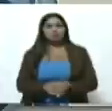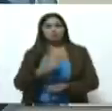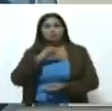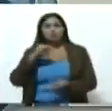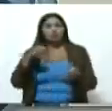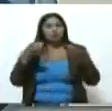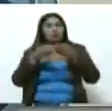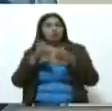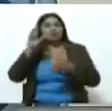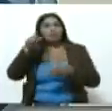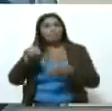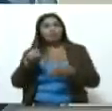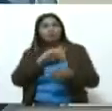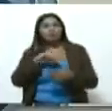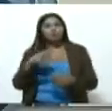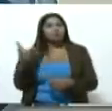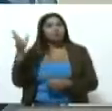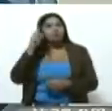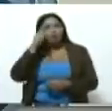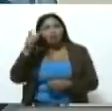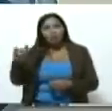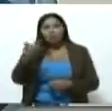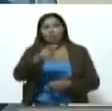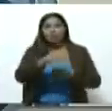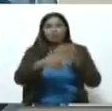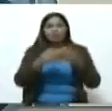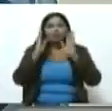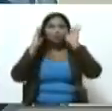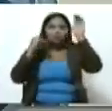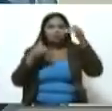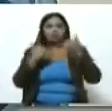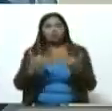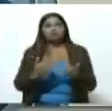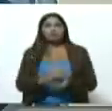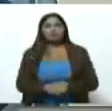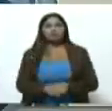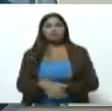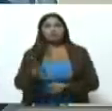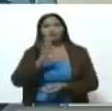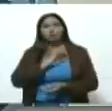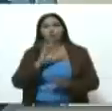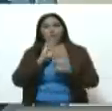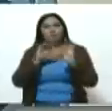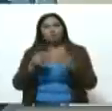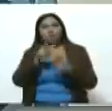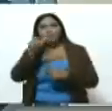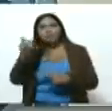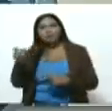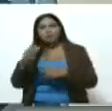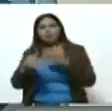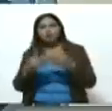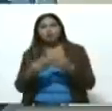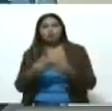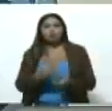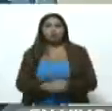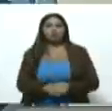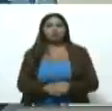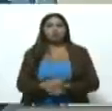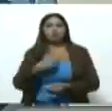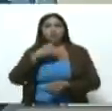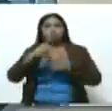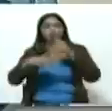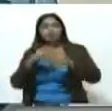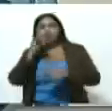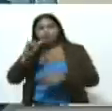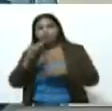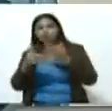fiscales para escuchar al pueblo, para atender directamente a la gente, procesar las